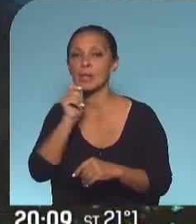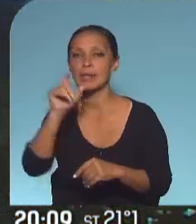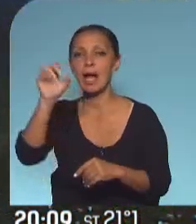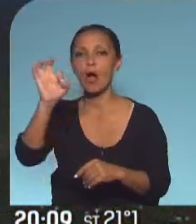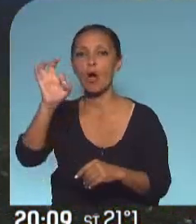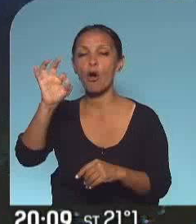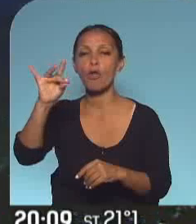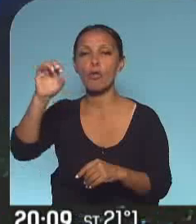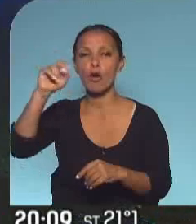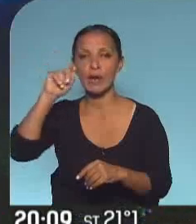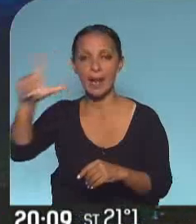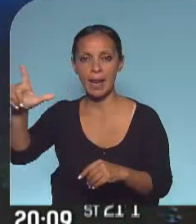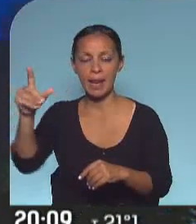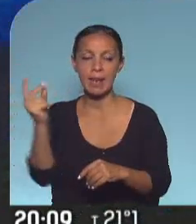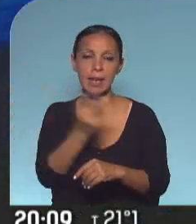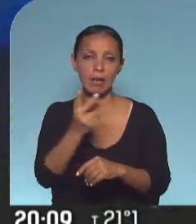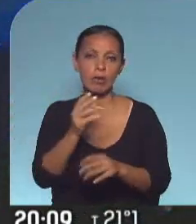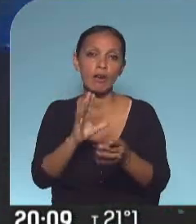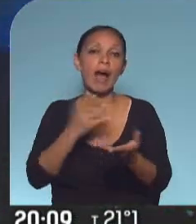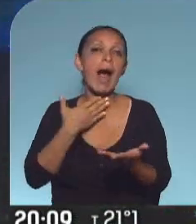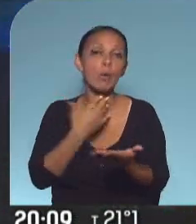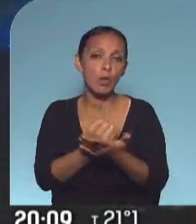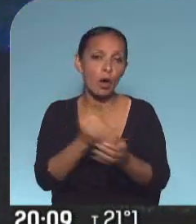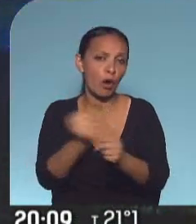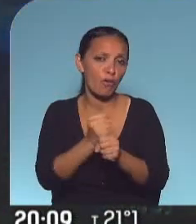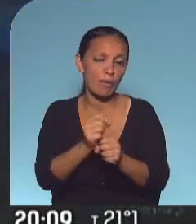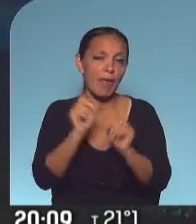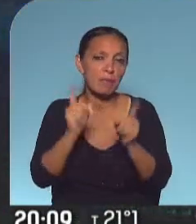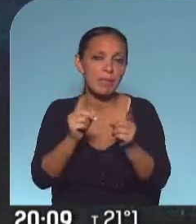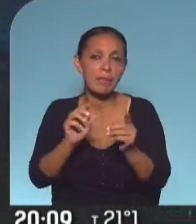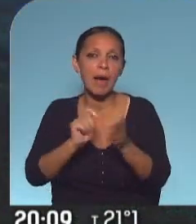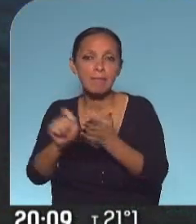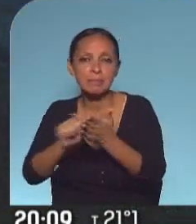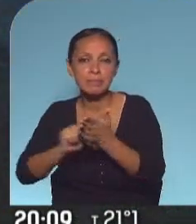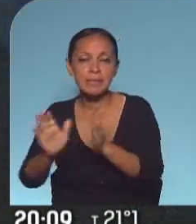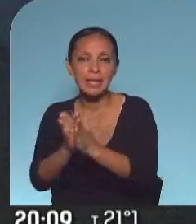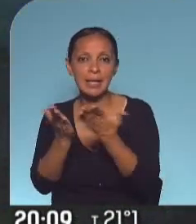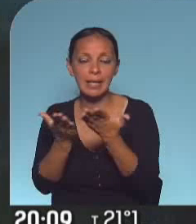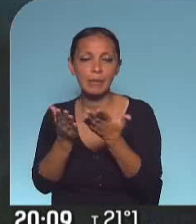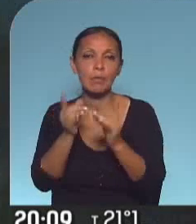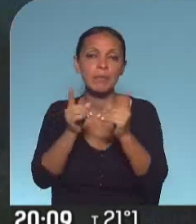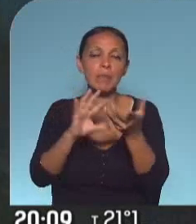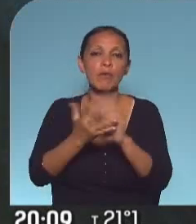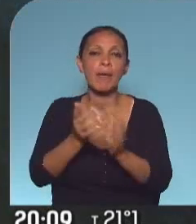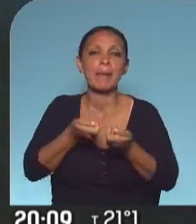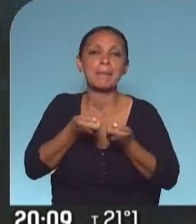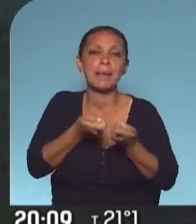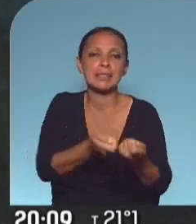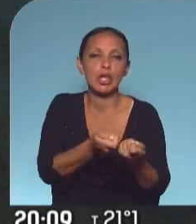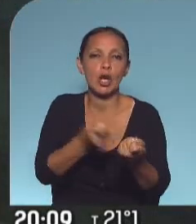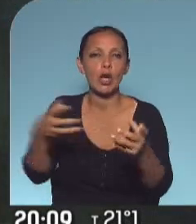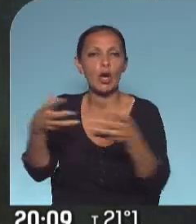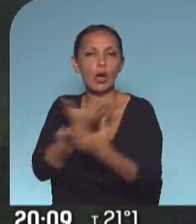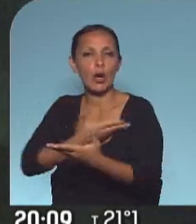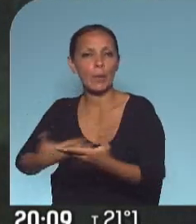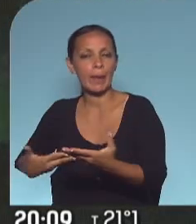publicado en el libro Hermano, sobre el rol de Mauricio Macri y las supuestas presiones del gobierno de Cambiemos sobre